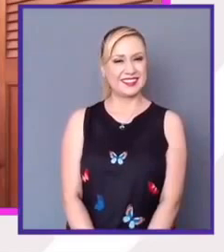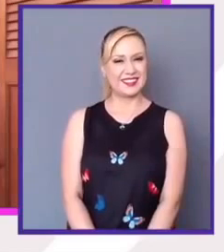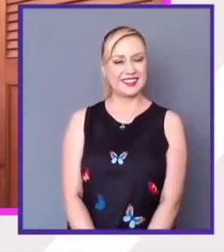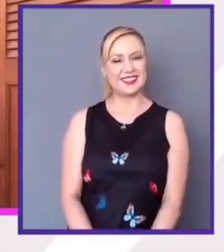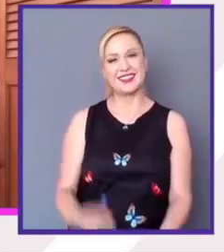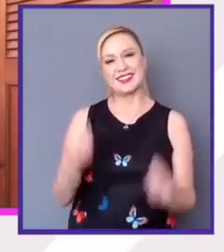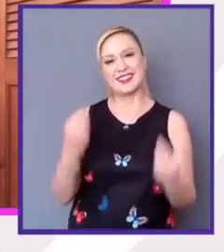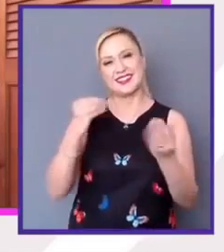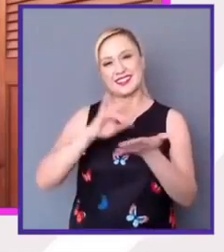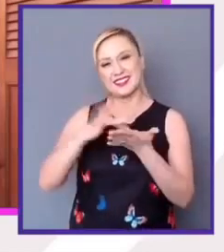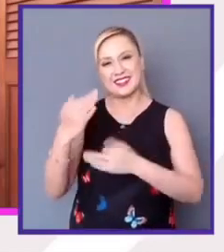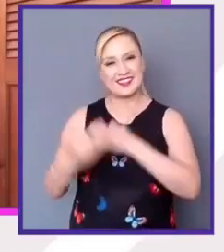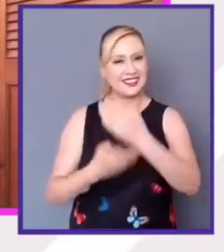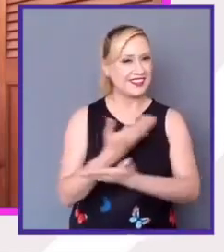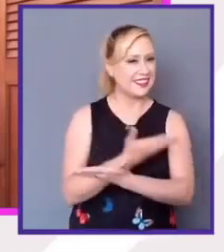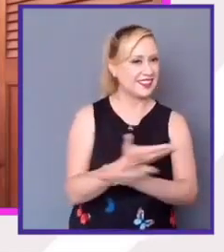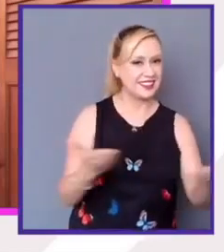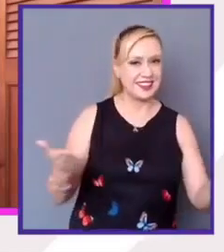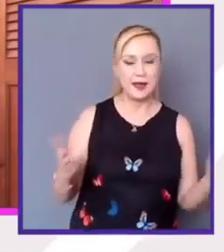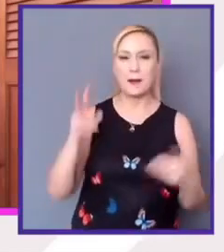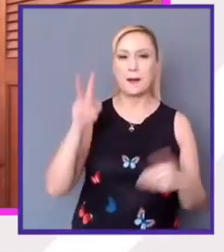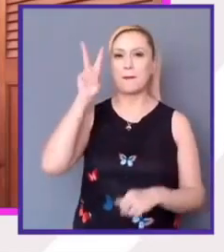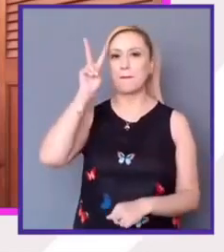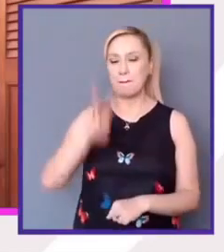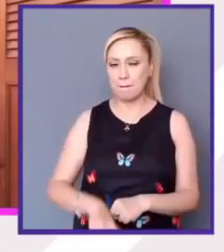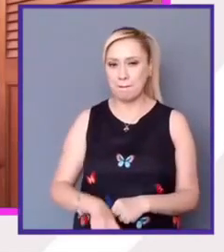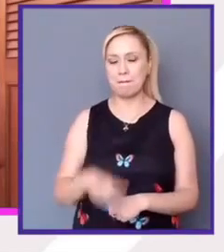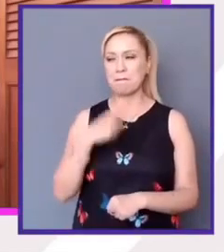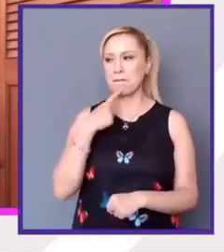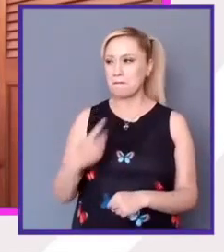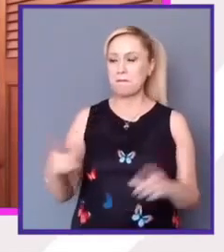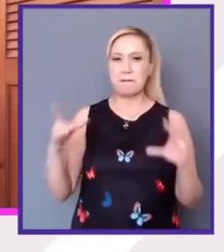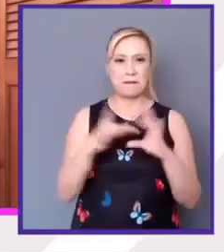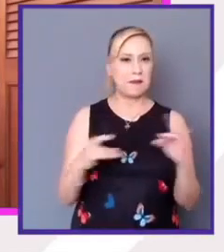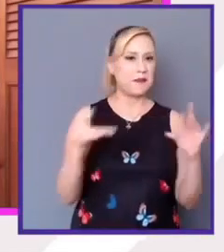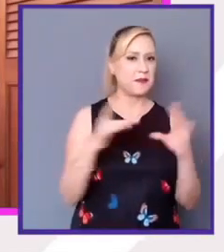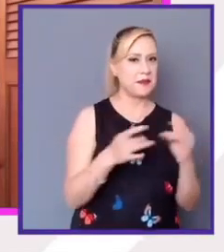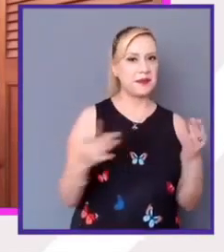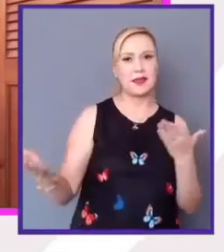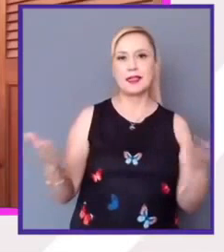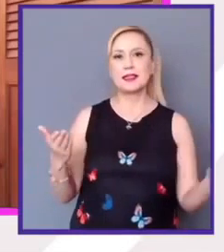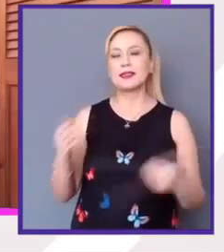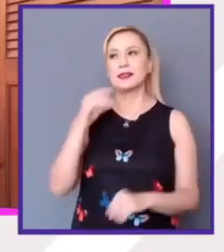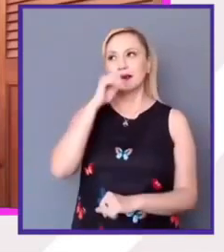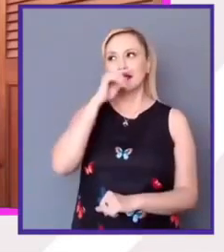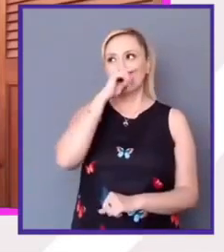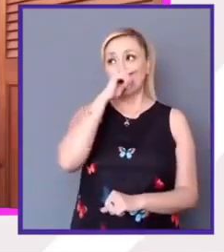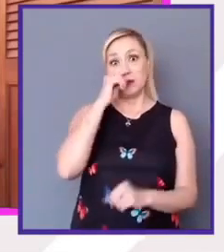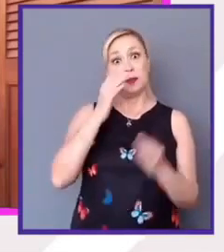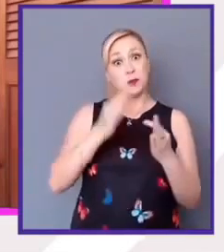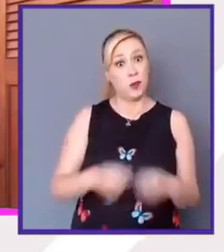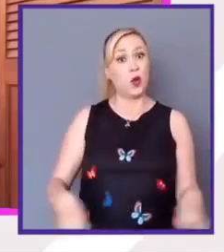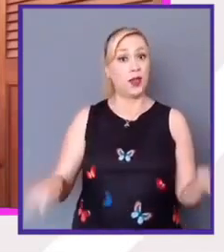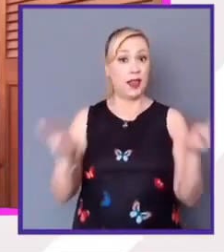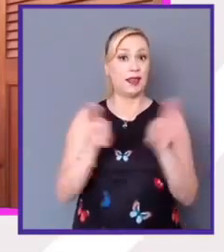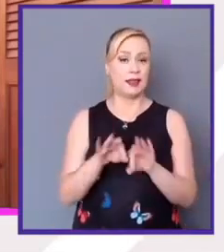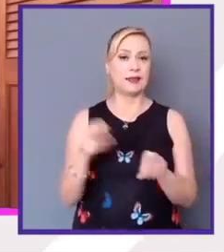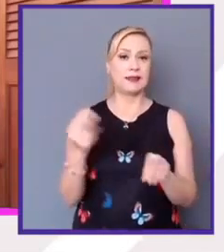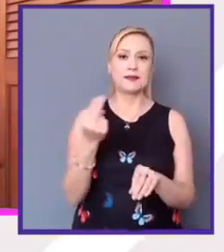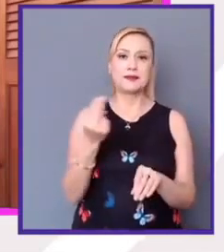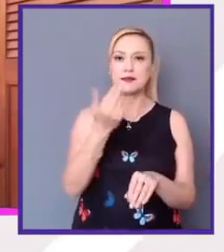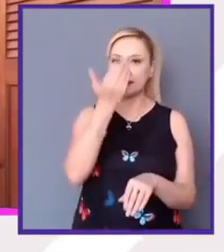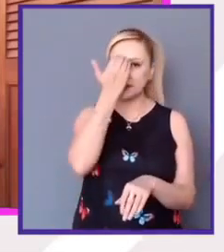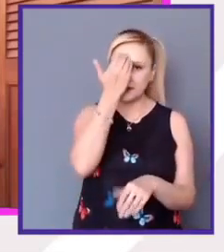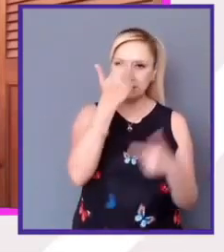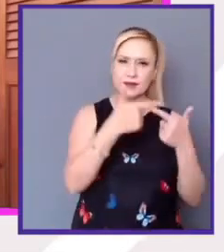Muchísimas gracias, Mauricio. Me quedo justo en lo que mencionaron las tres personas invitadas, de justo acercarse a estos